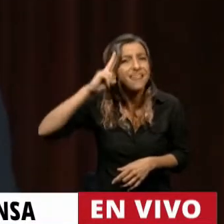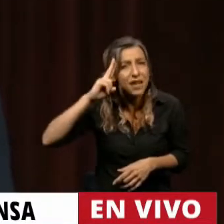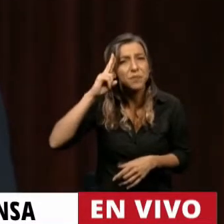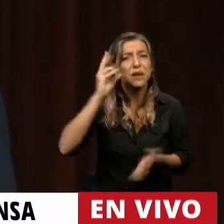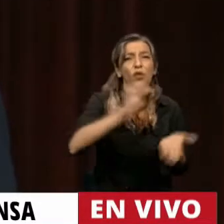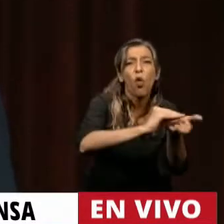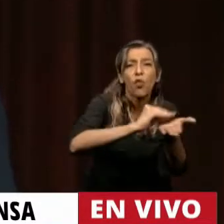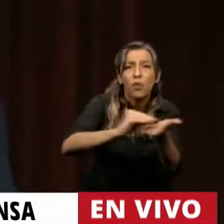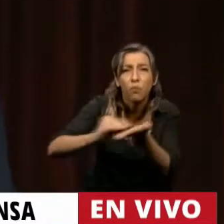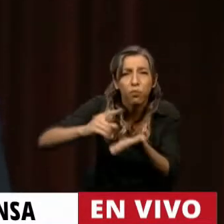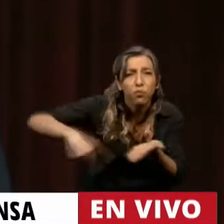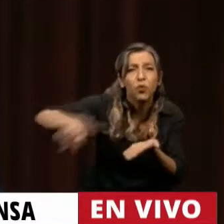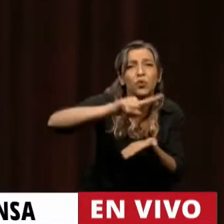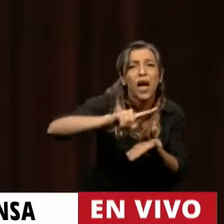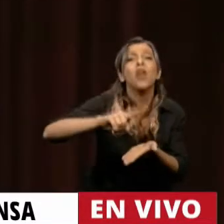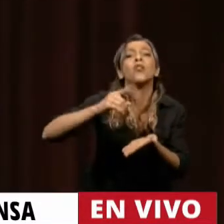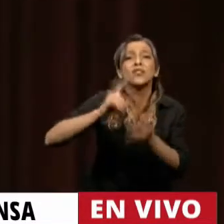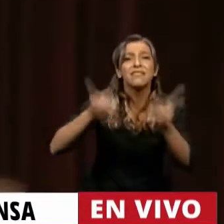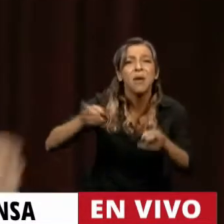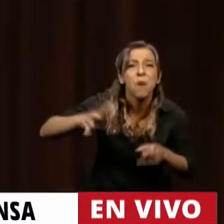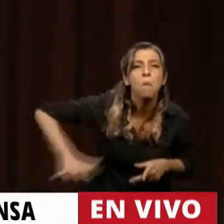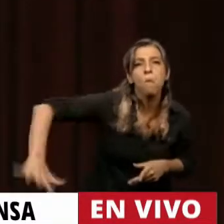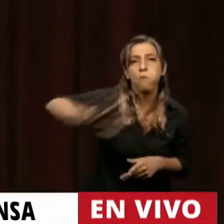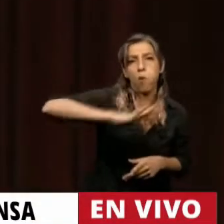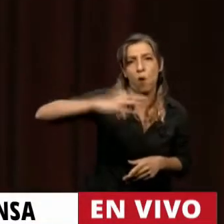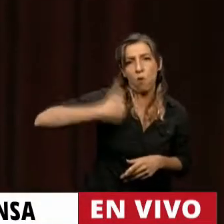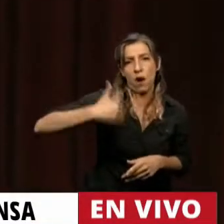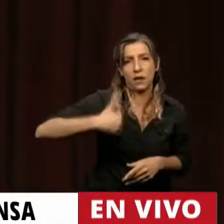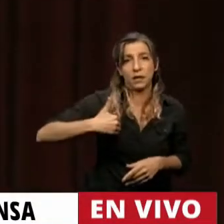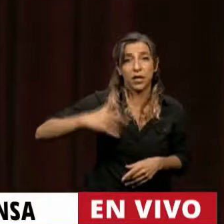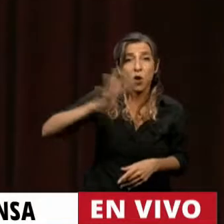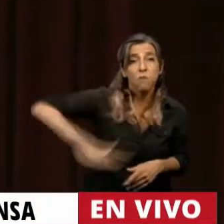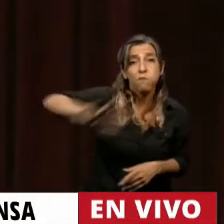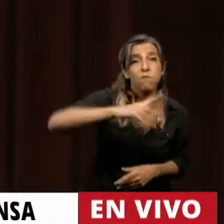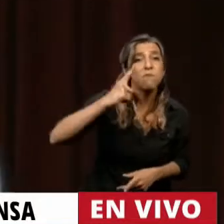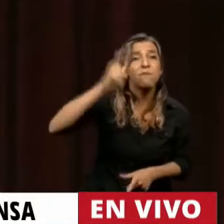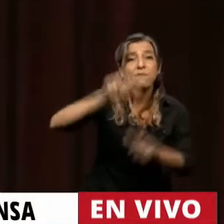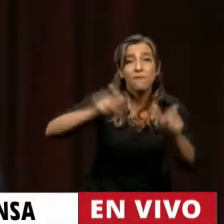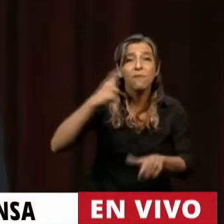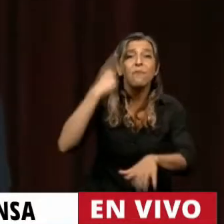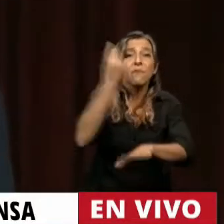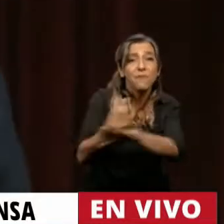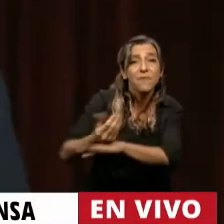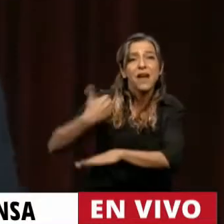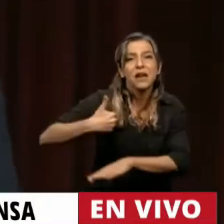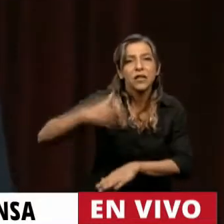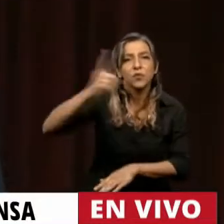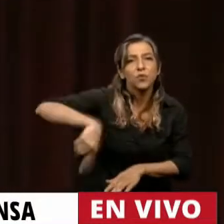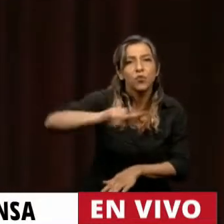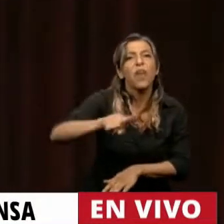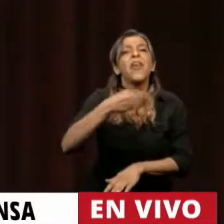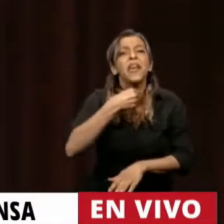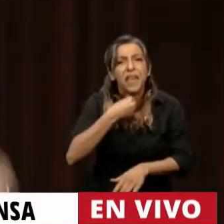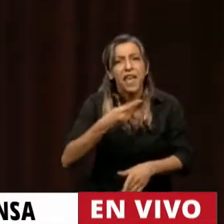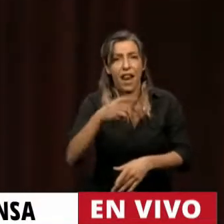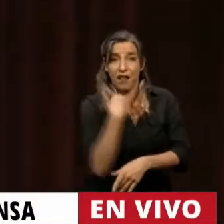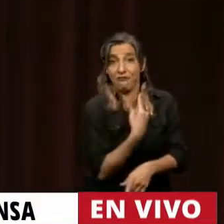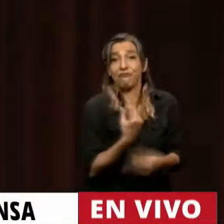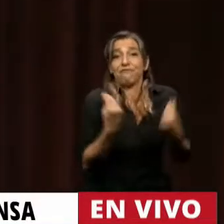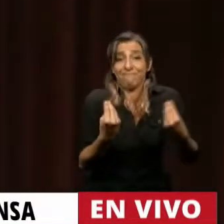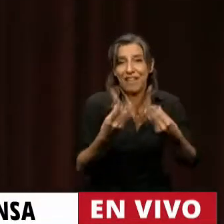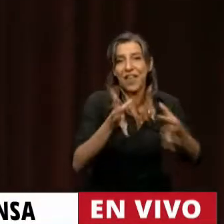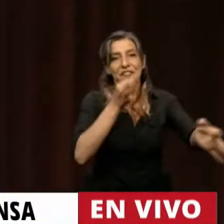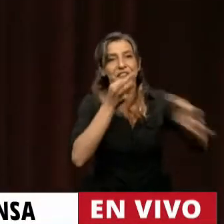al pueblo argentino que espera de nosotros trabajo que espera de nosotros capacidad de diálogo consensos o